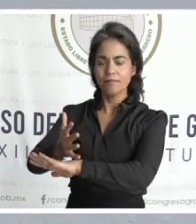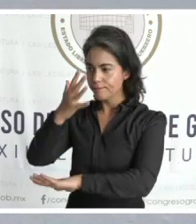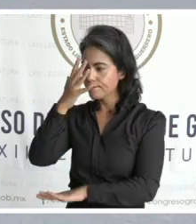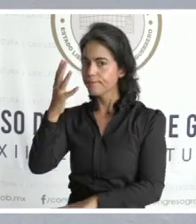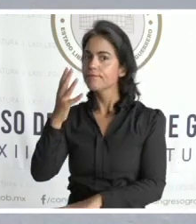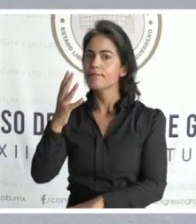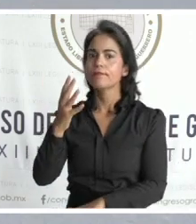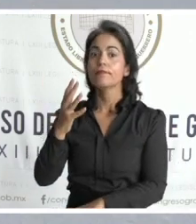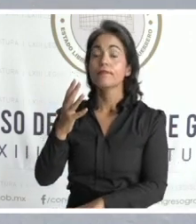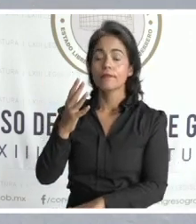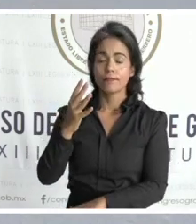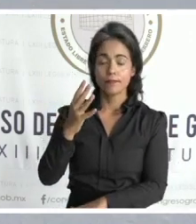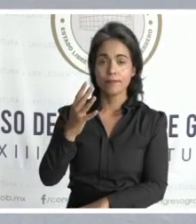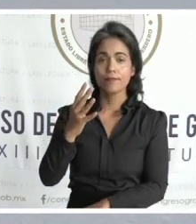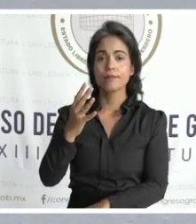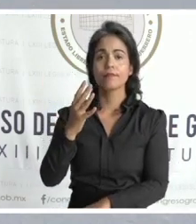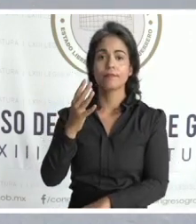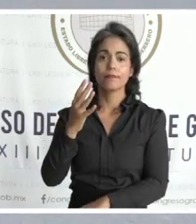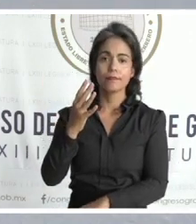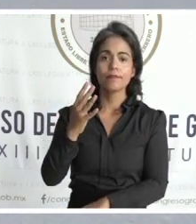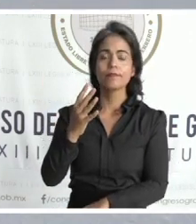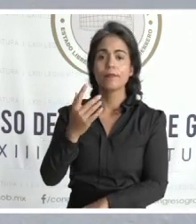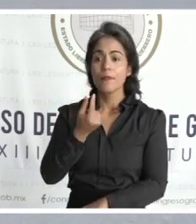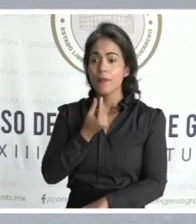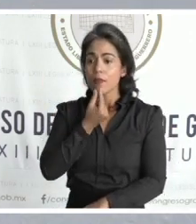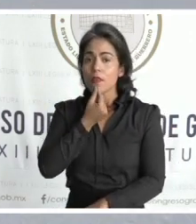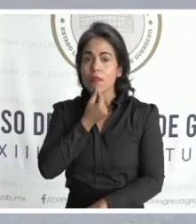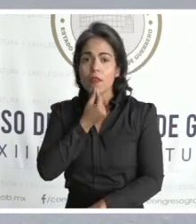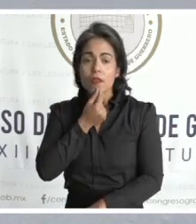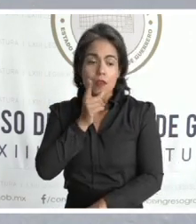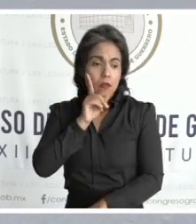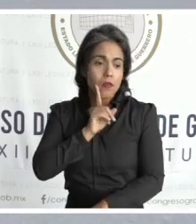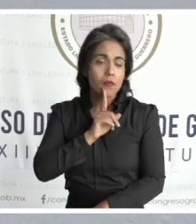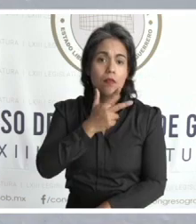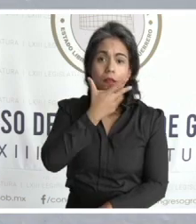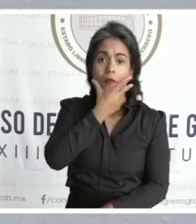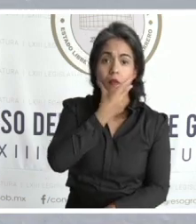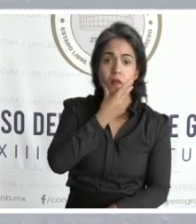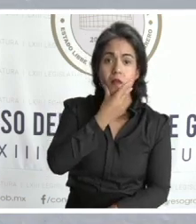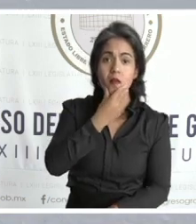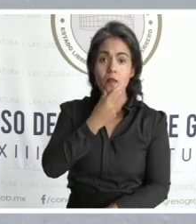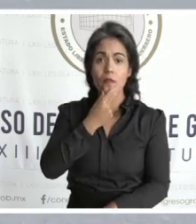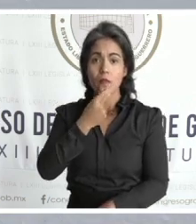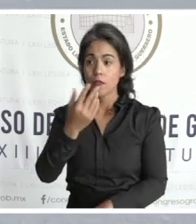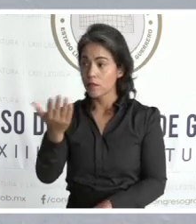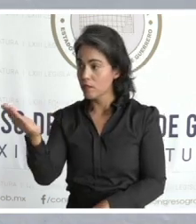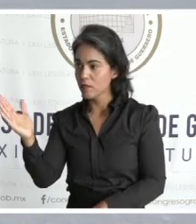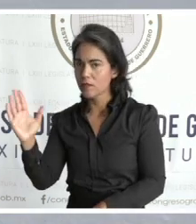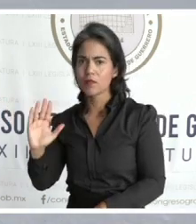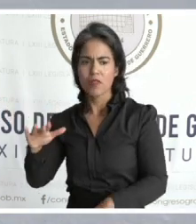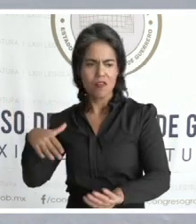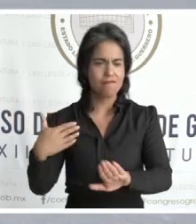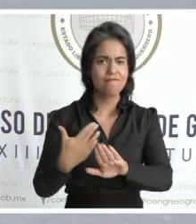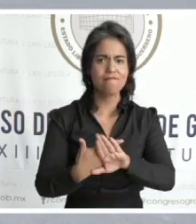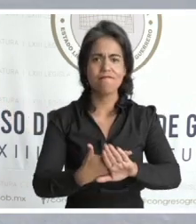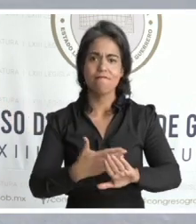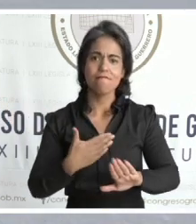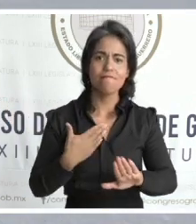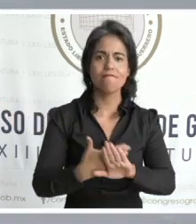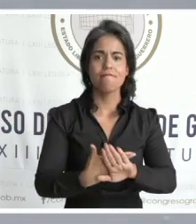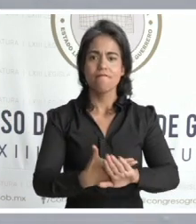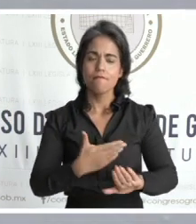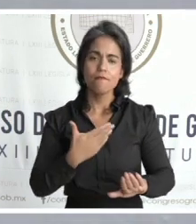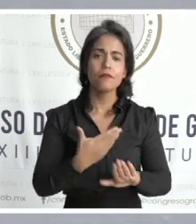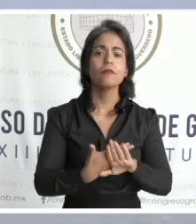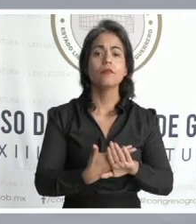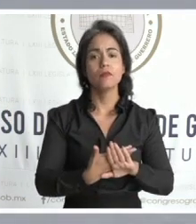Hay millones de niñas y niños que son objetos de diversos tipos de violencia y que en